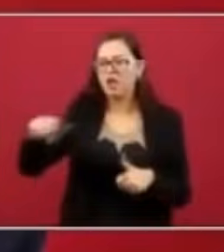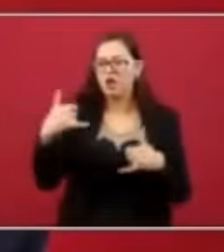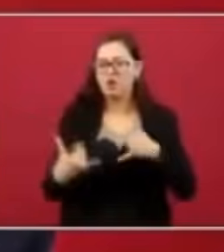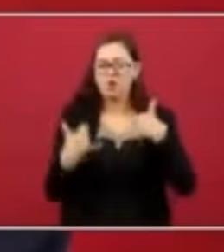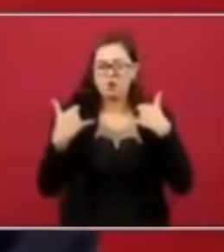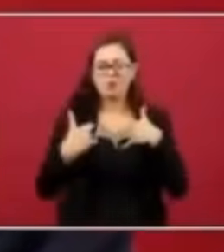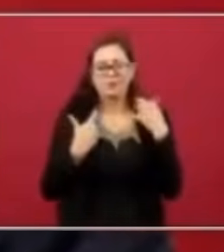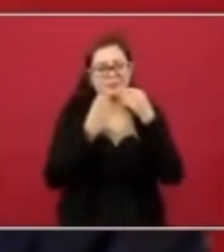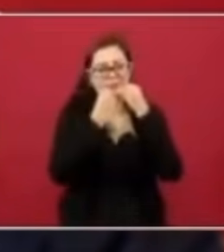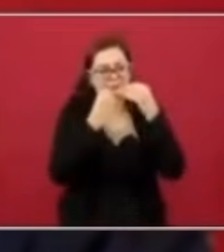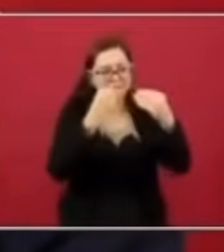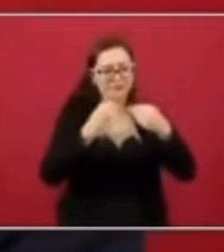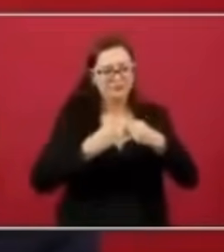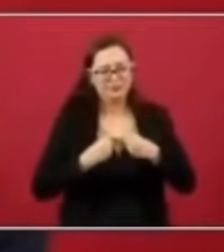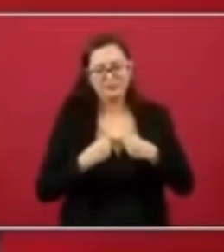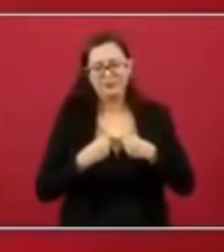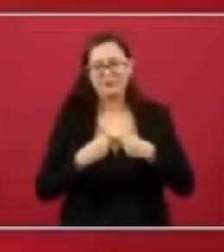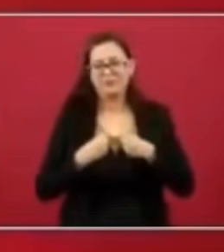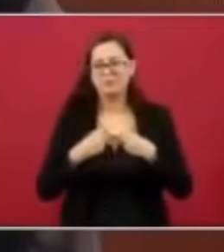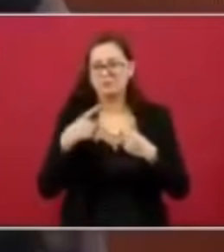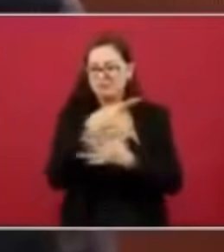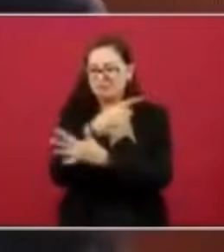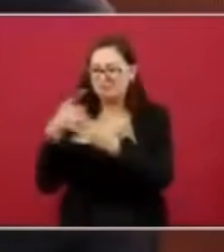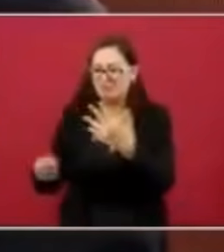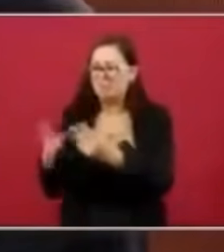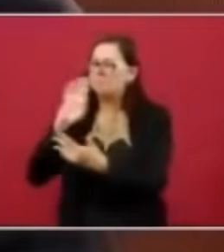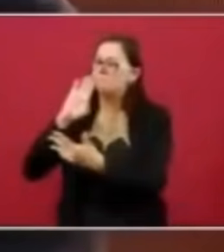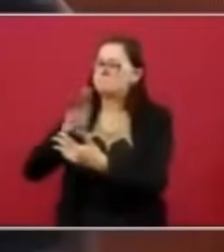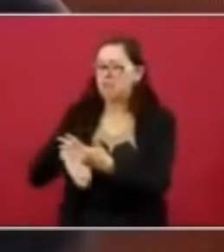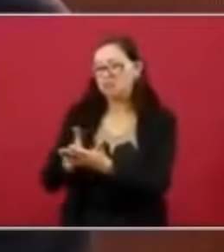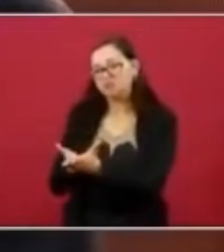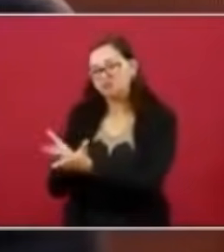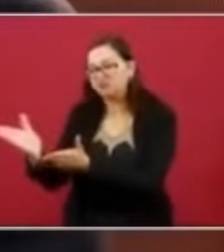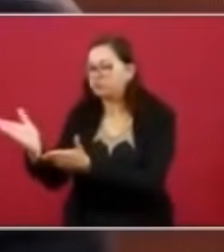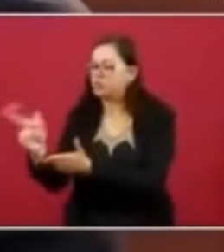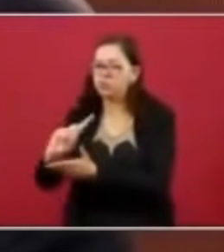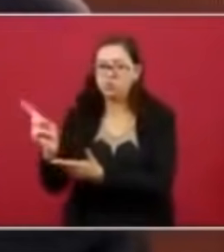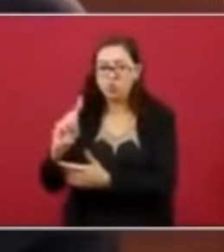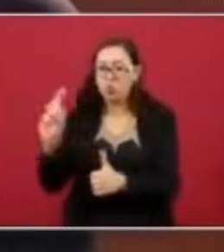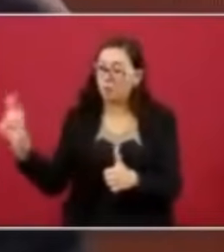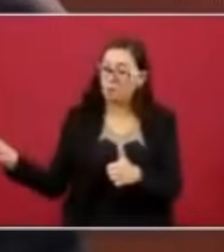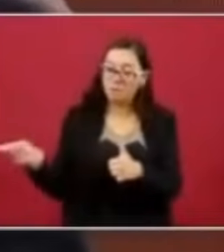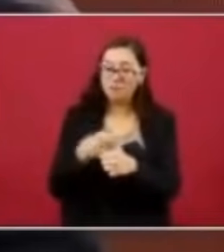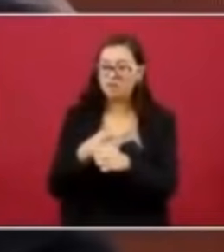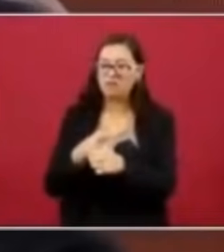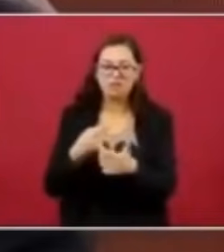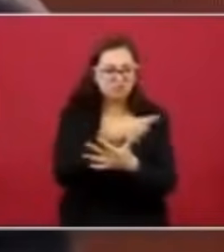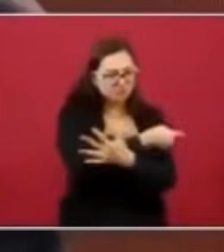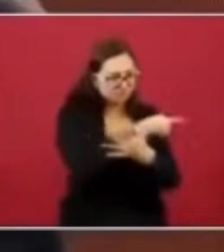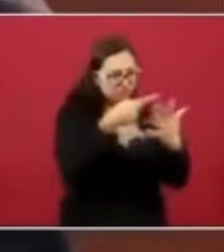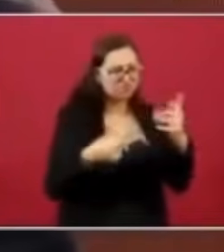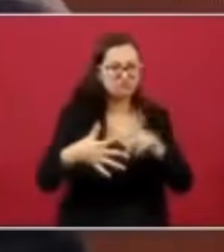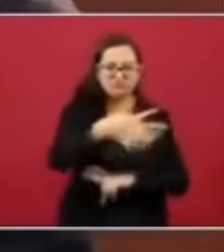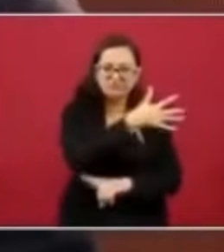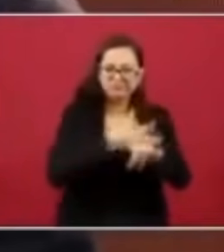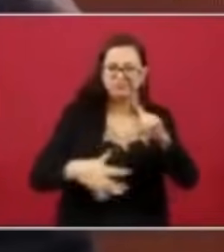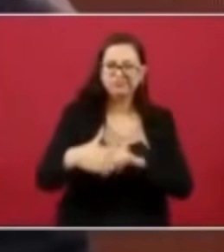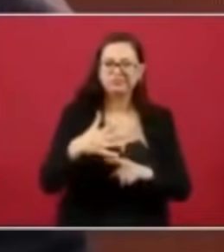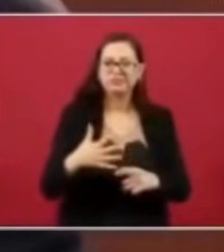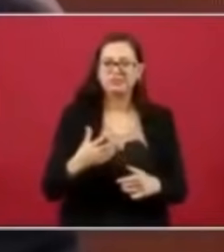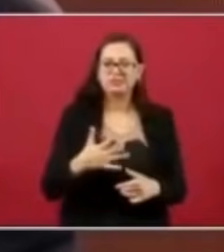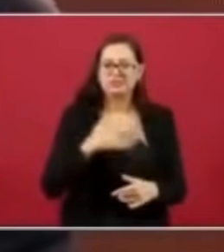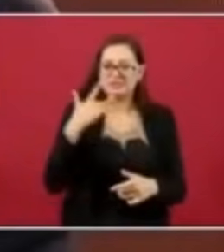jóvenes a tomar el camino de las conductas antisociales. Primero eso. Primero que haya bienestar, primero que haya